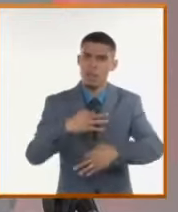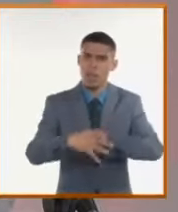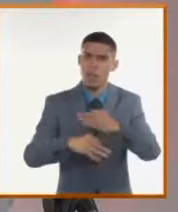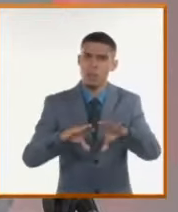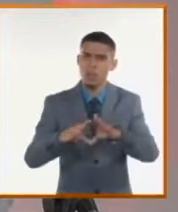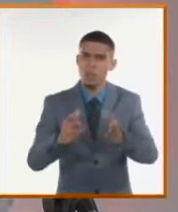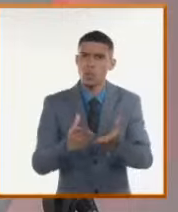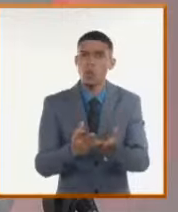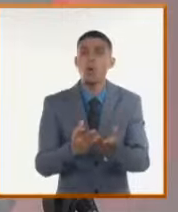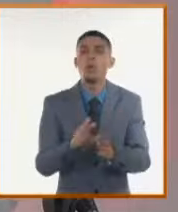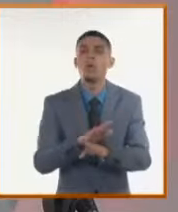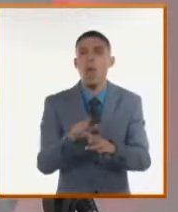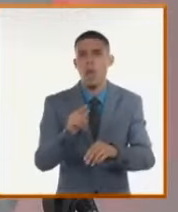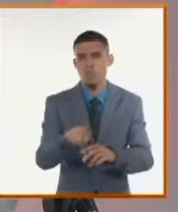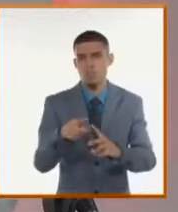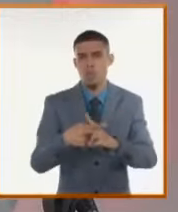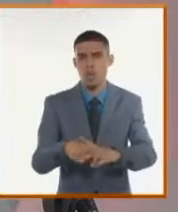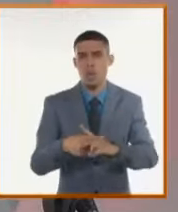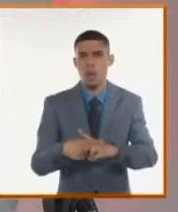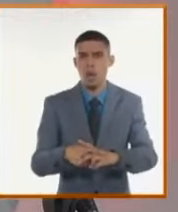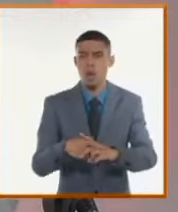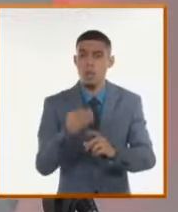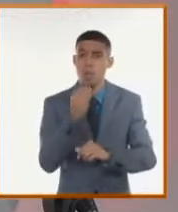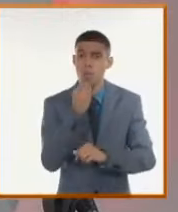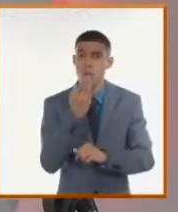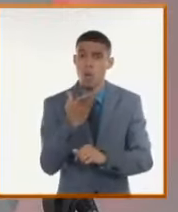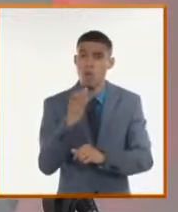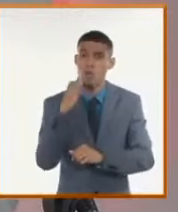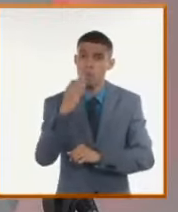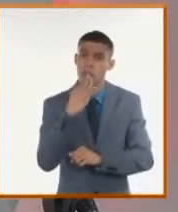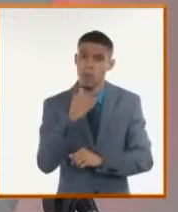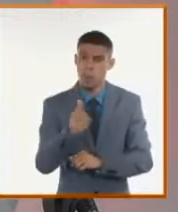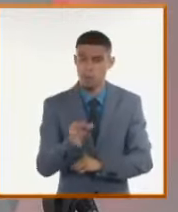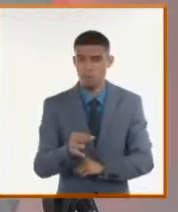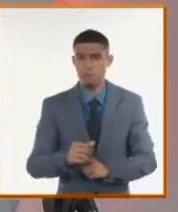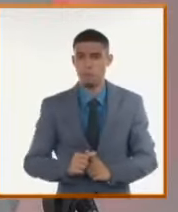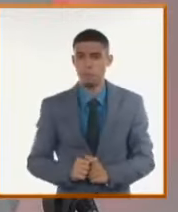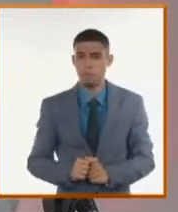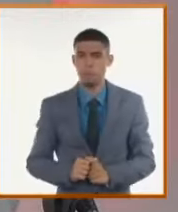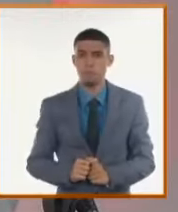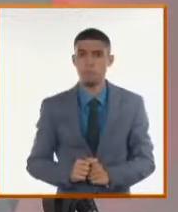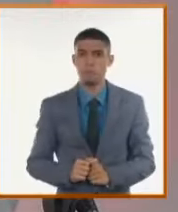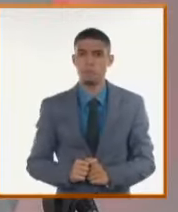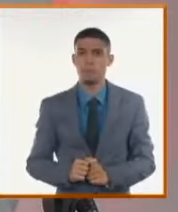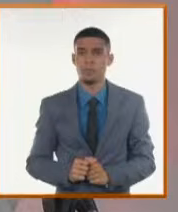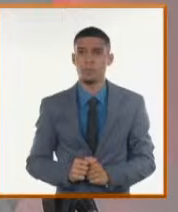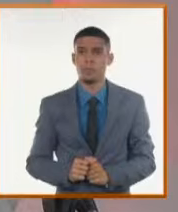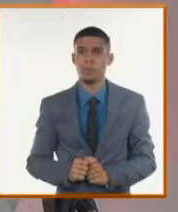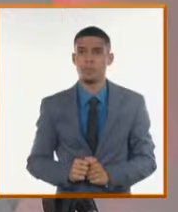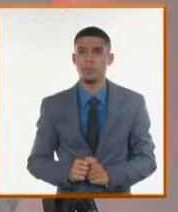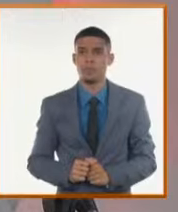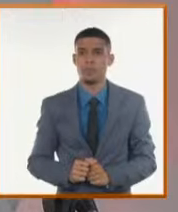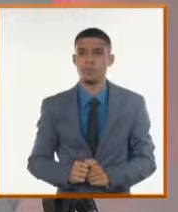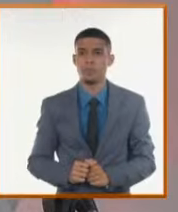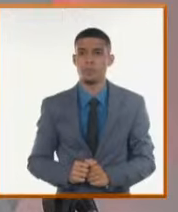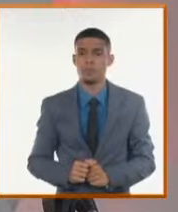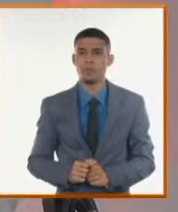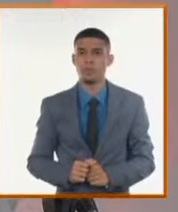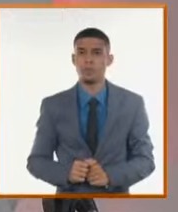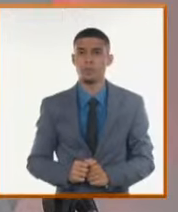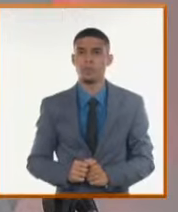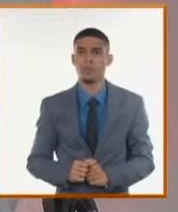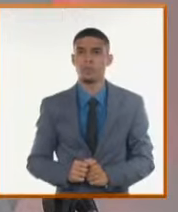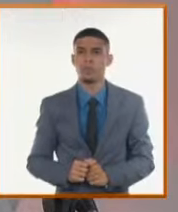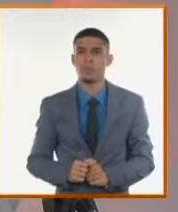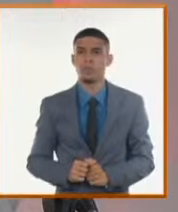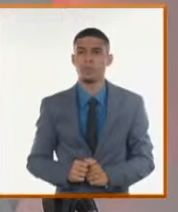vulnerables que están para de modo pabl autino tratar de ir recuperando esto estos niveles de velocidad que que